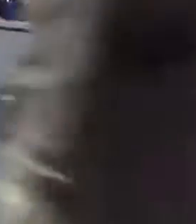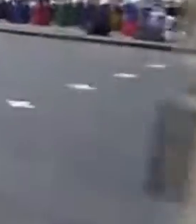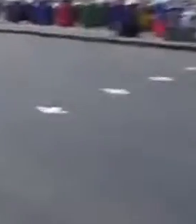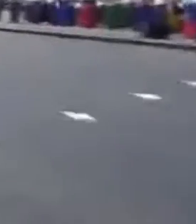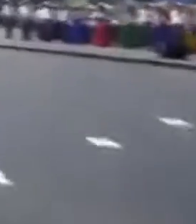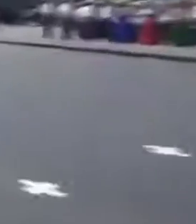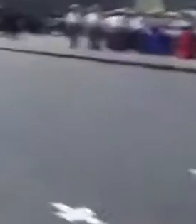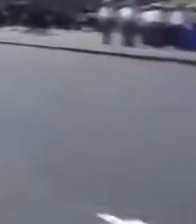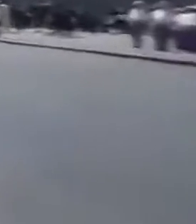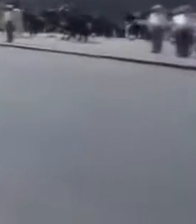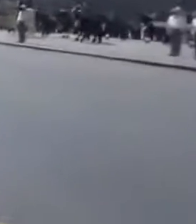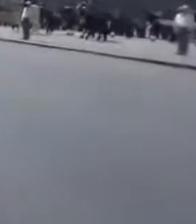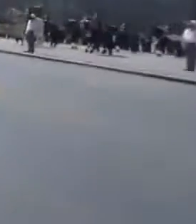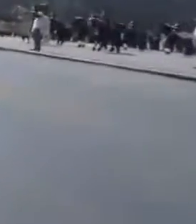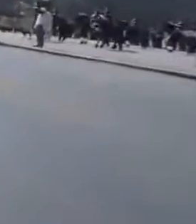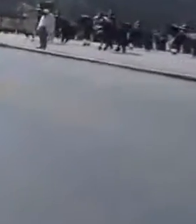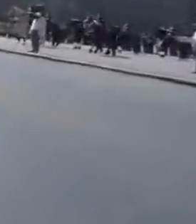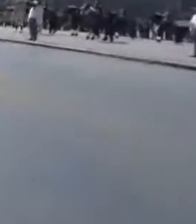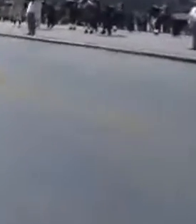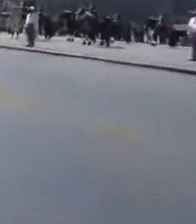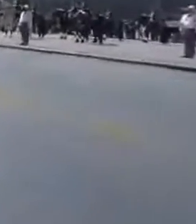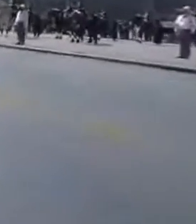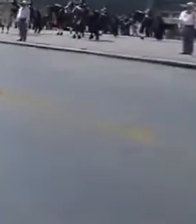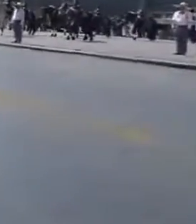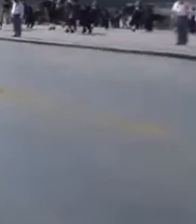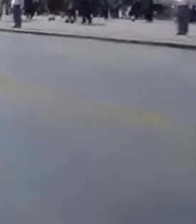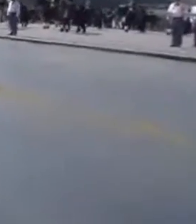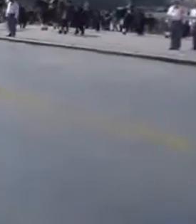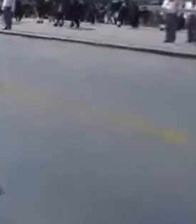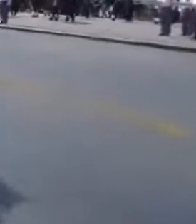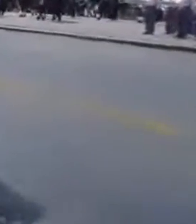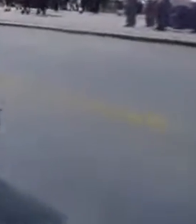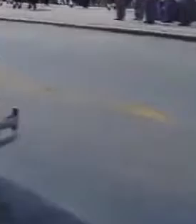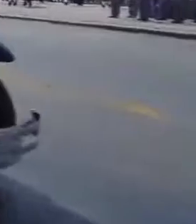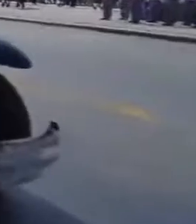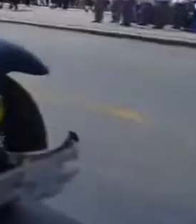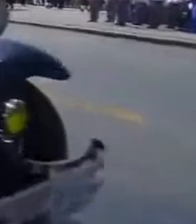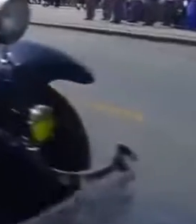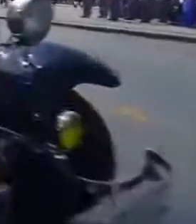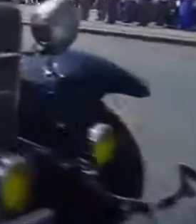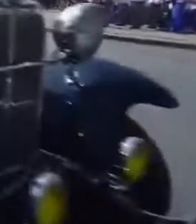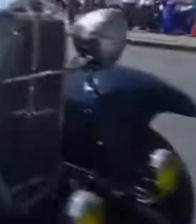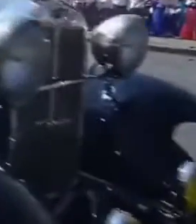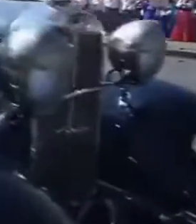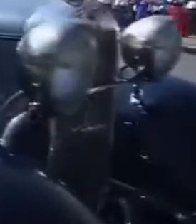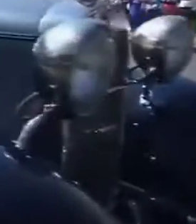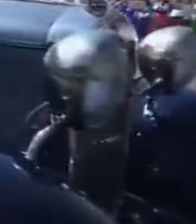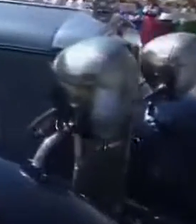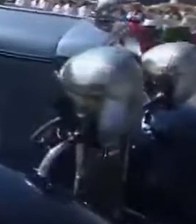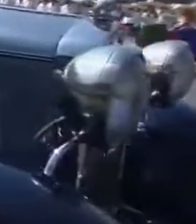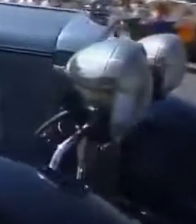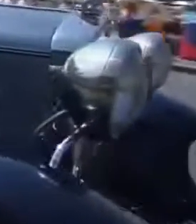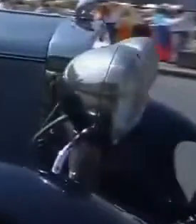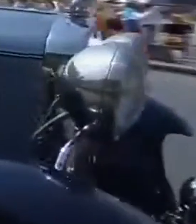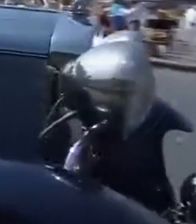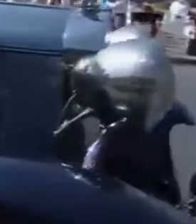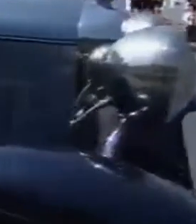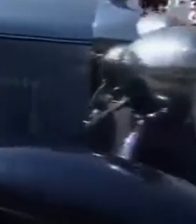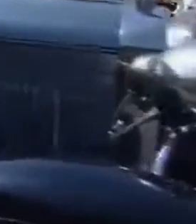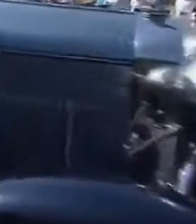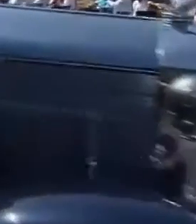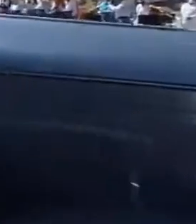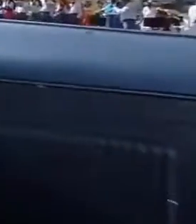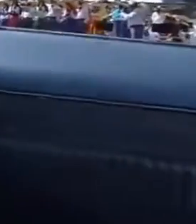se ha destacado por hacerle frente a los desafíos y convertirlos en fortalezas para el desarrollo de todos. El